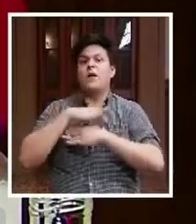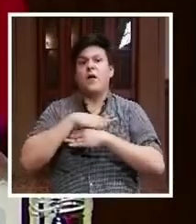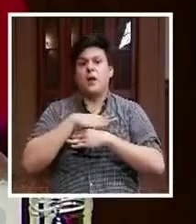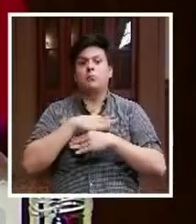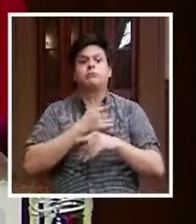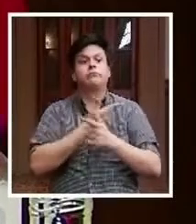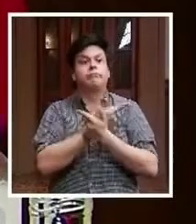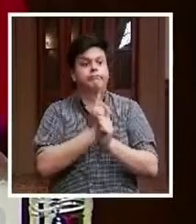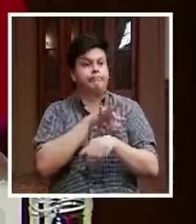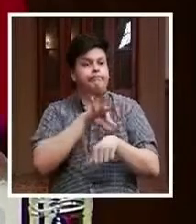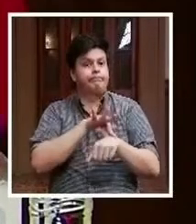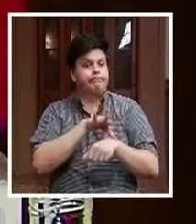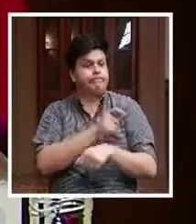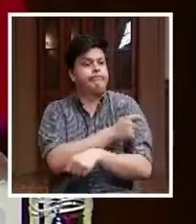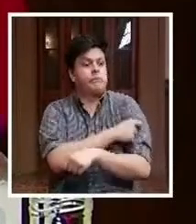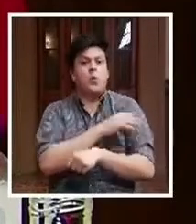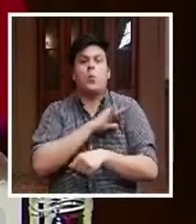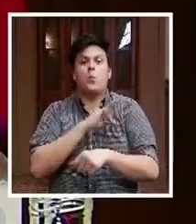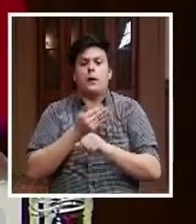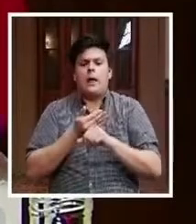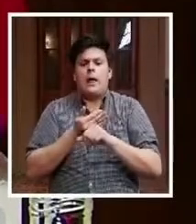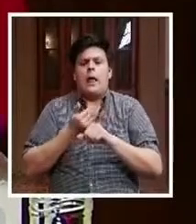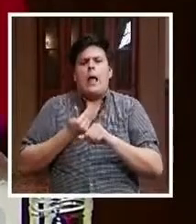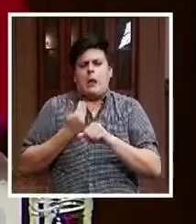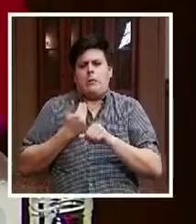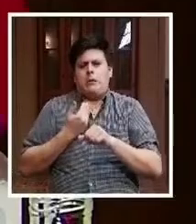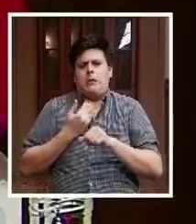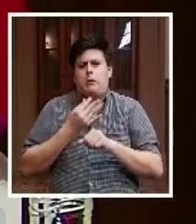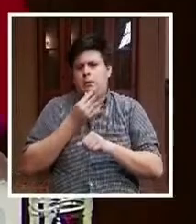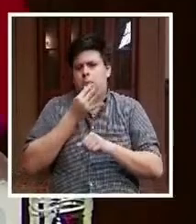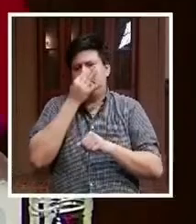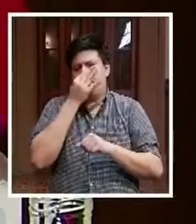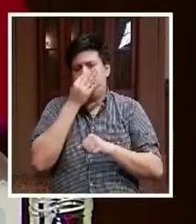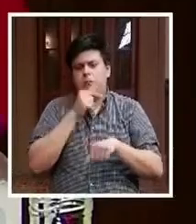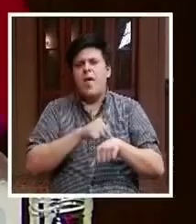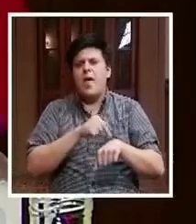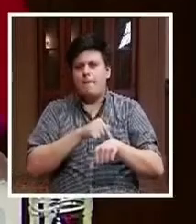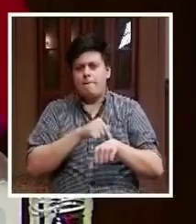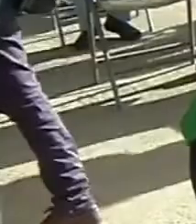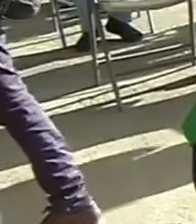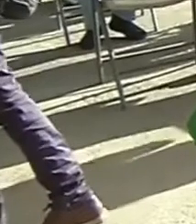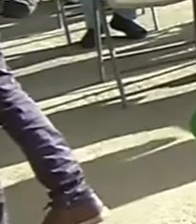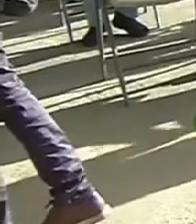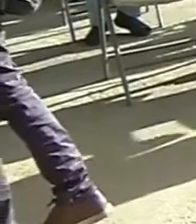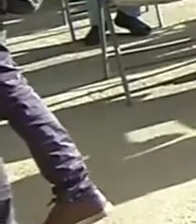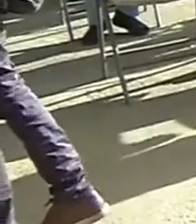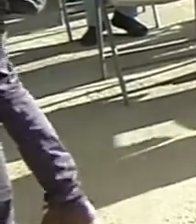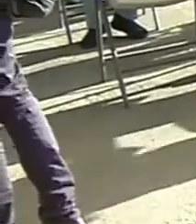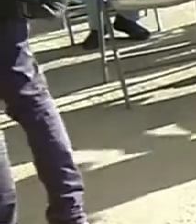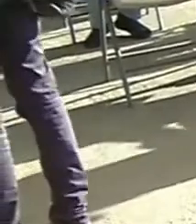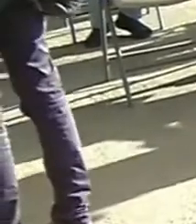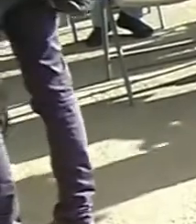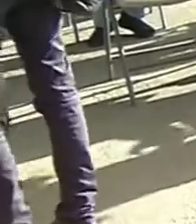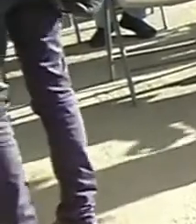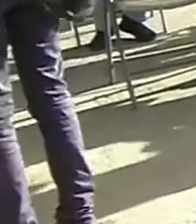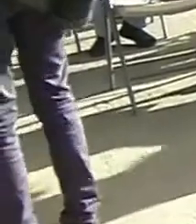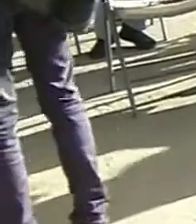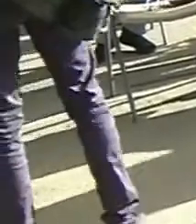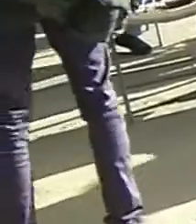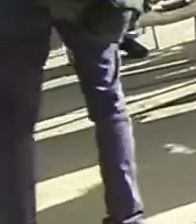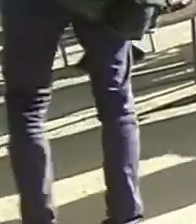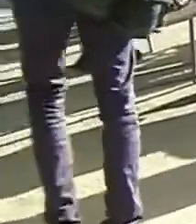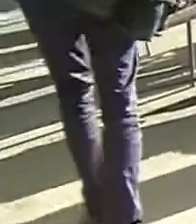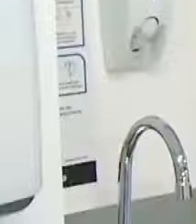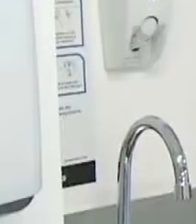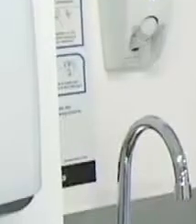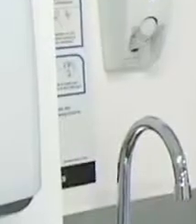dosis disponibles con poco tiempo relativamente de anticipación la funcionaria informó que a la fecha se